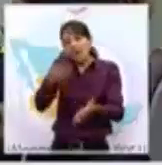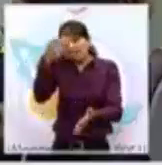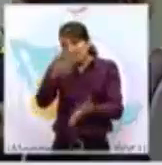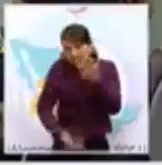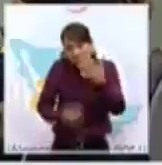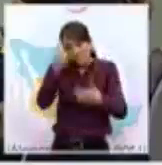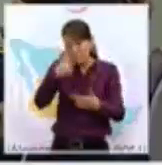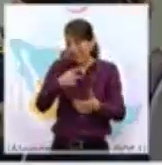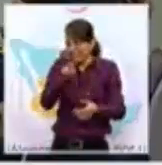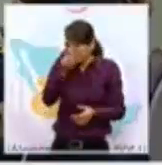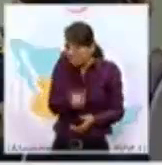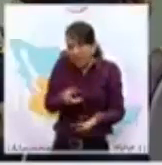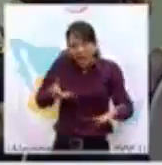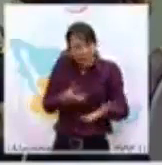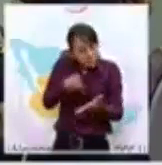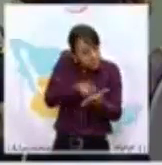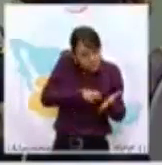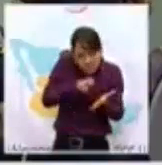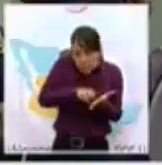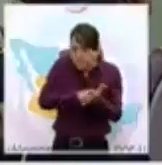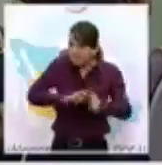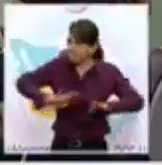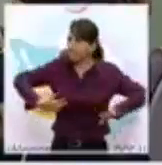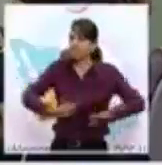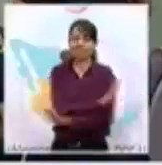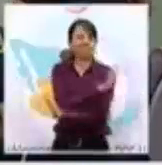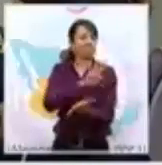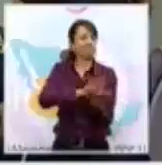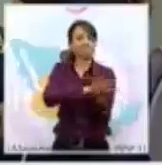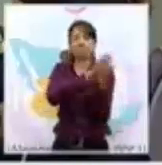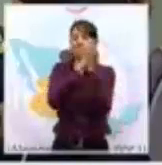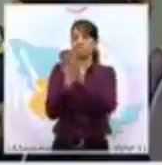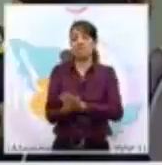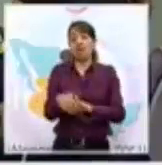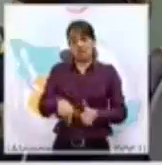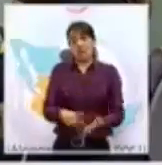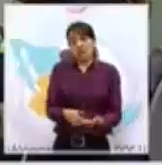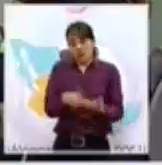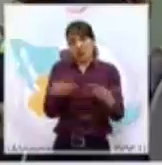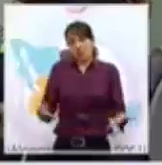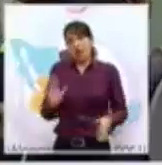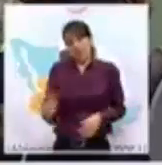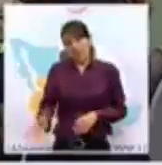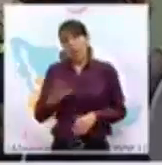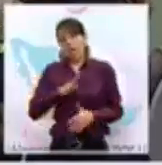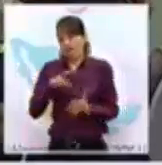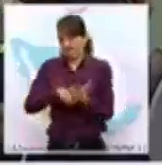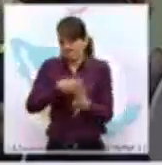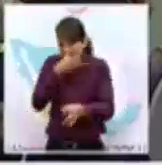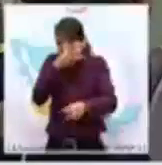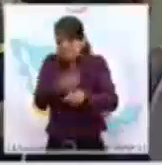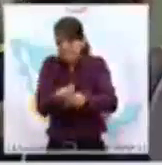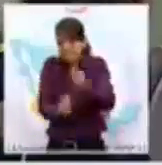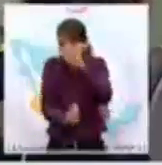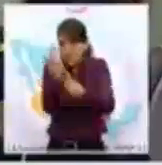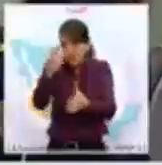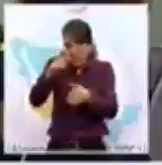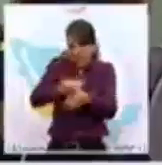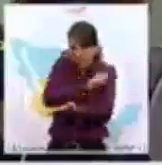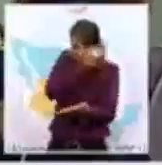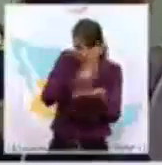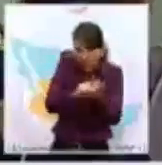Hoy tenemos una reforma educativa que yo creo que tendremos que vigilar de manera